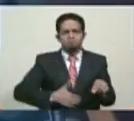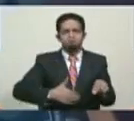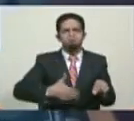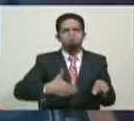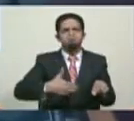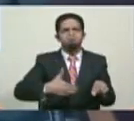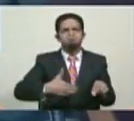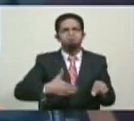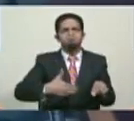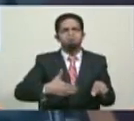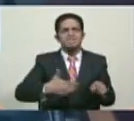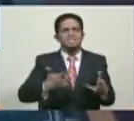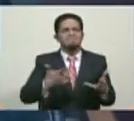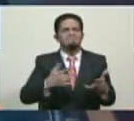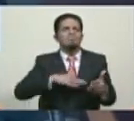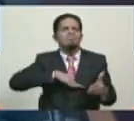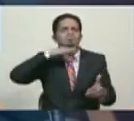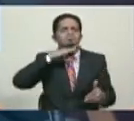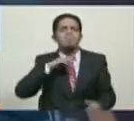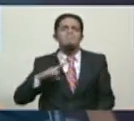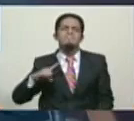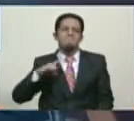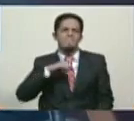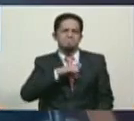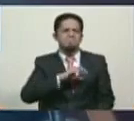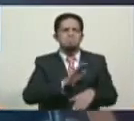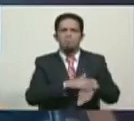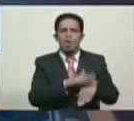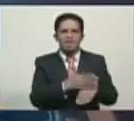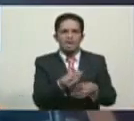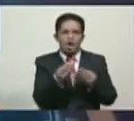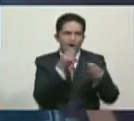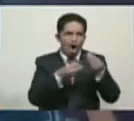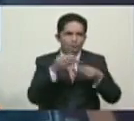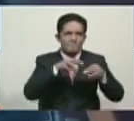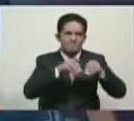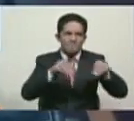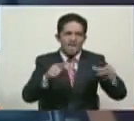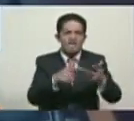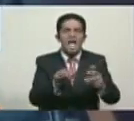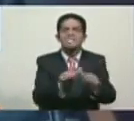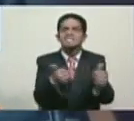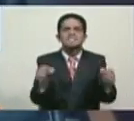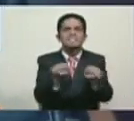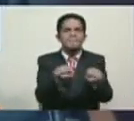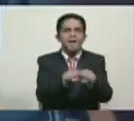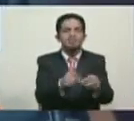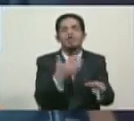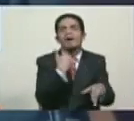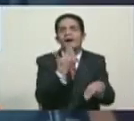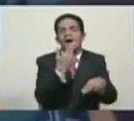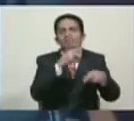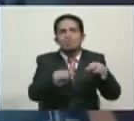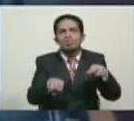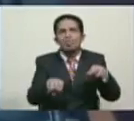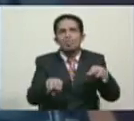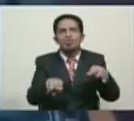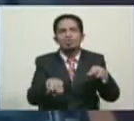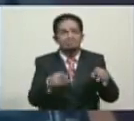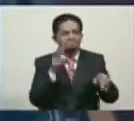seguro lleno de lombrices de tanto comer tierra, descalzos, desnudos. Con un cuadro